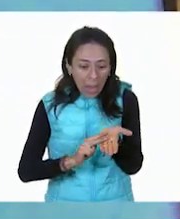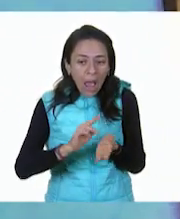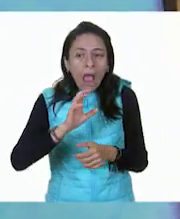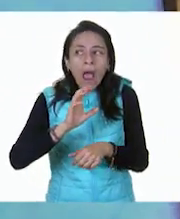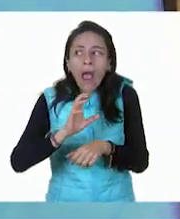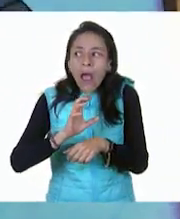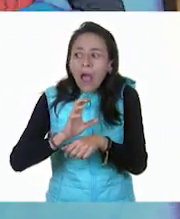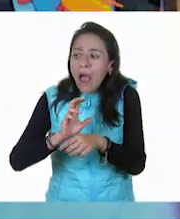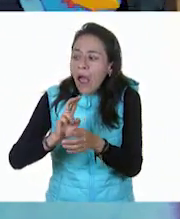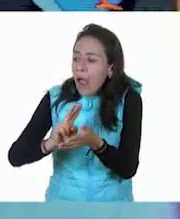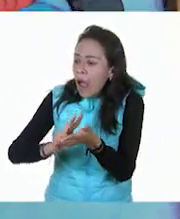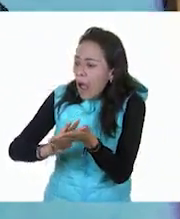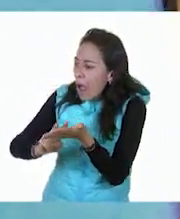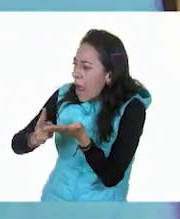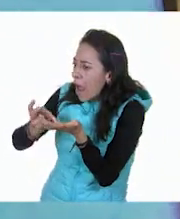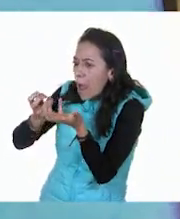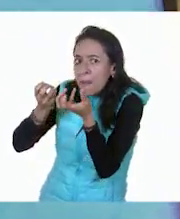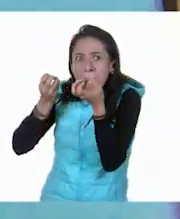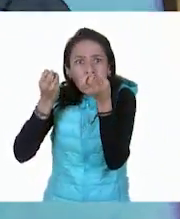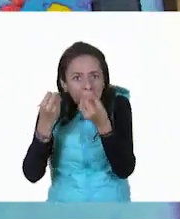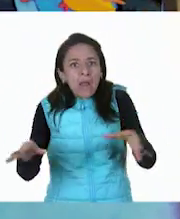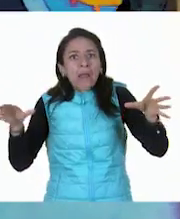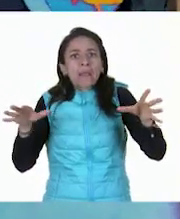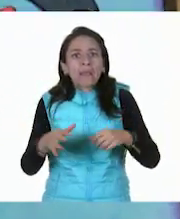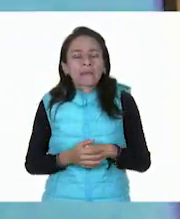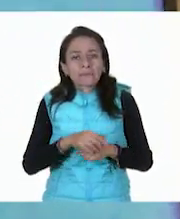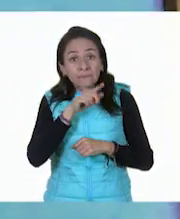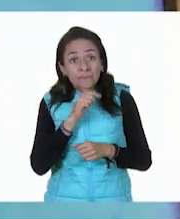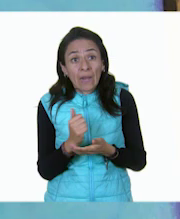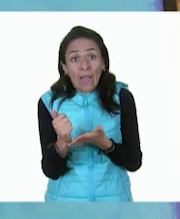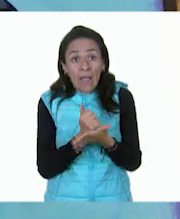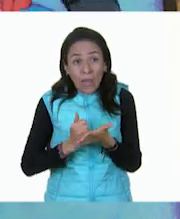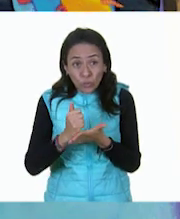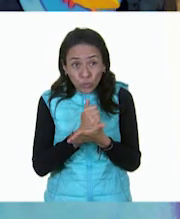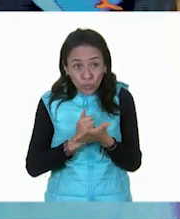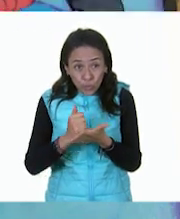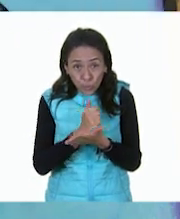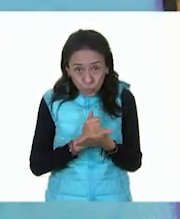Pone la gallina azul colgada del abedul.